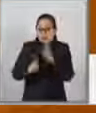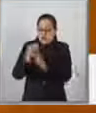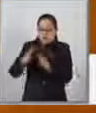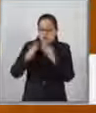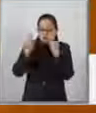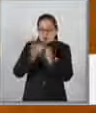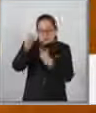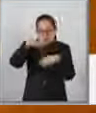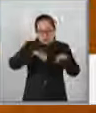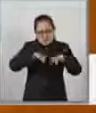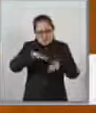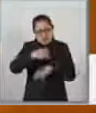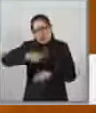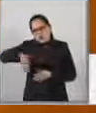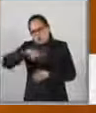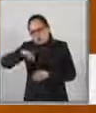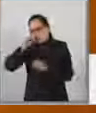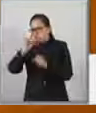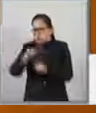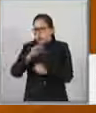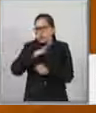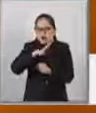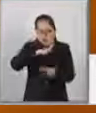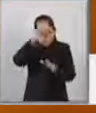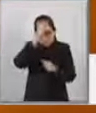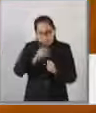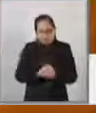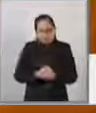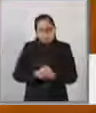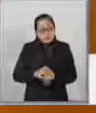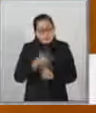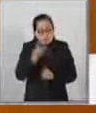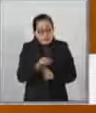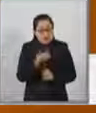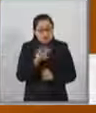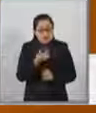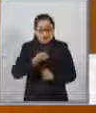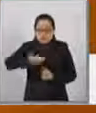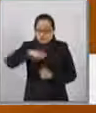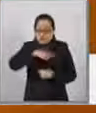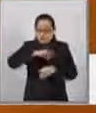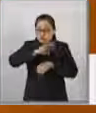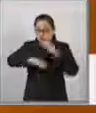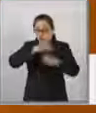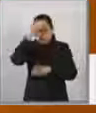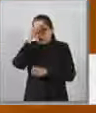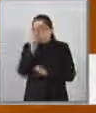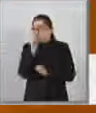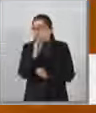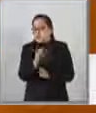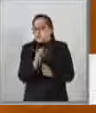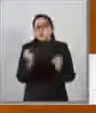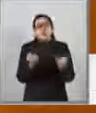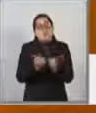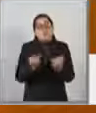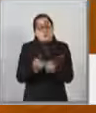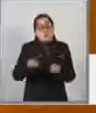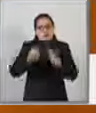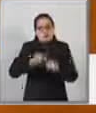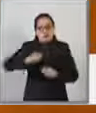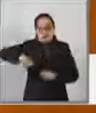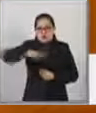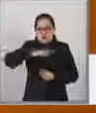de trabajo. Es por eso que en total congruencia y también asumiendo totalmente